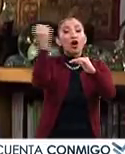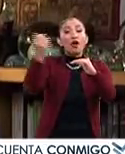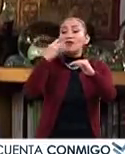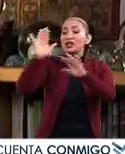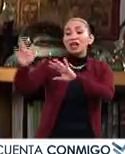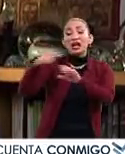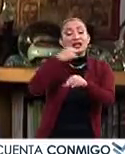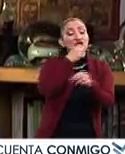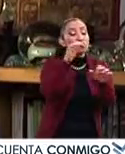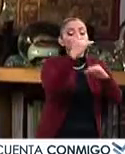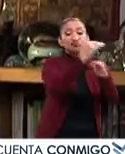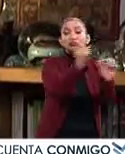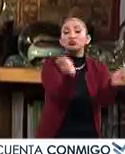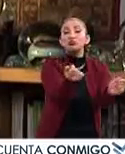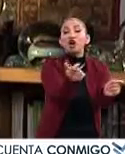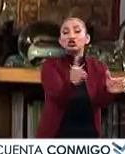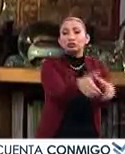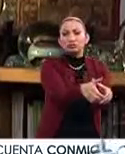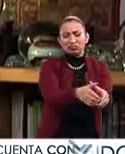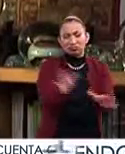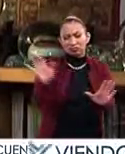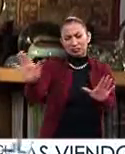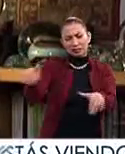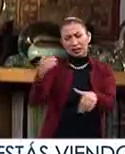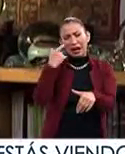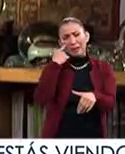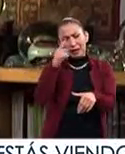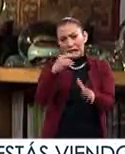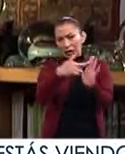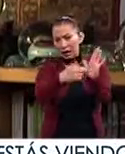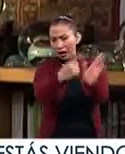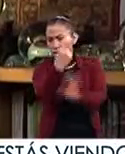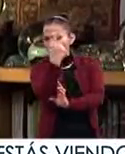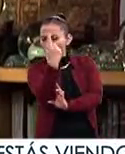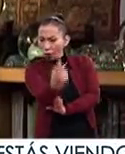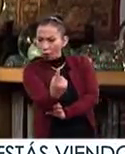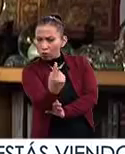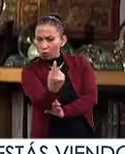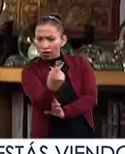conferencia. Entonces le dije, a ver, regla número 1.